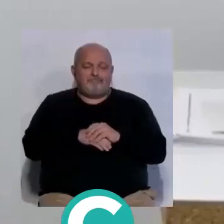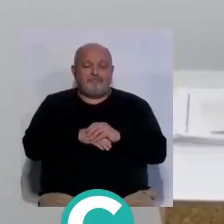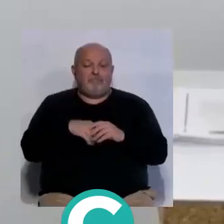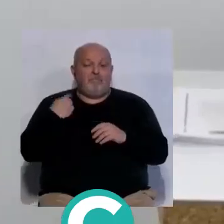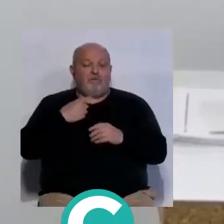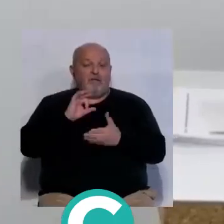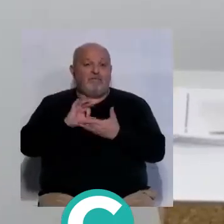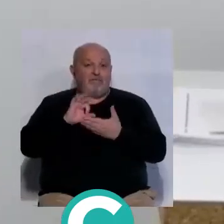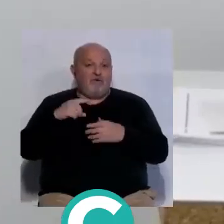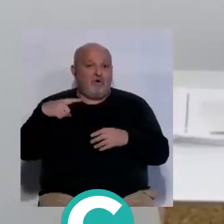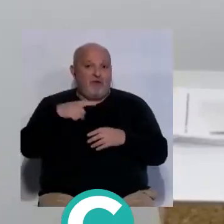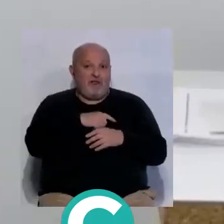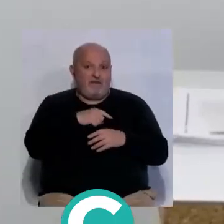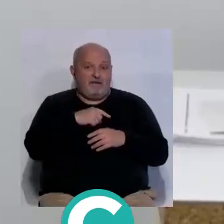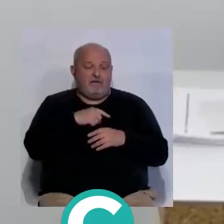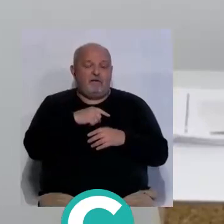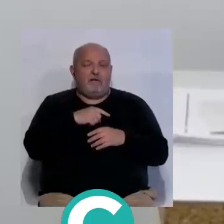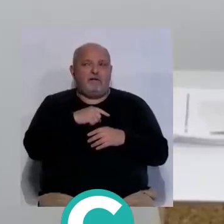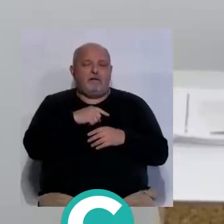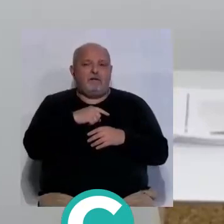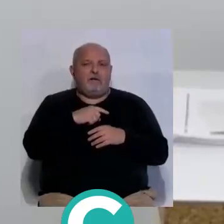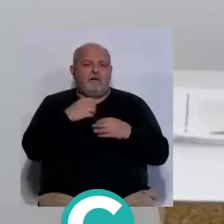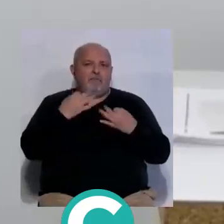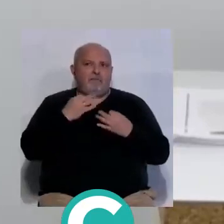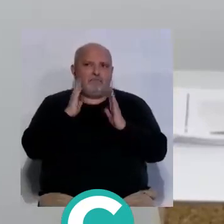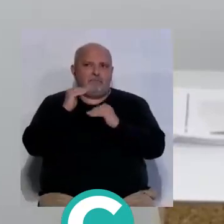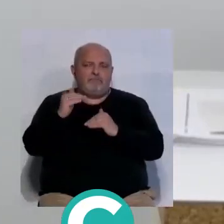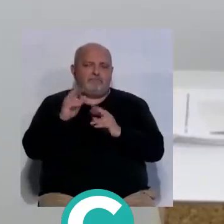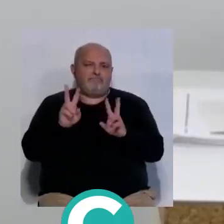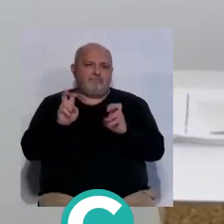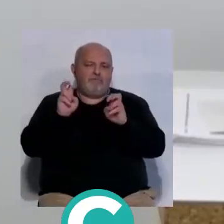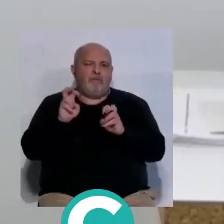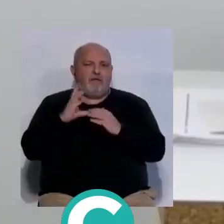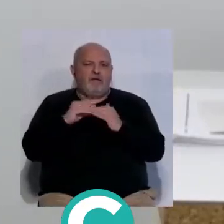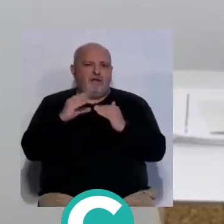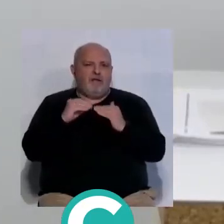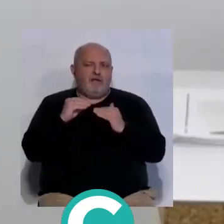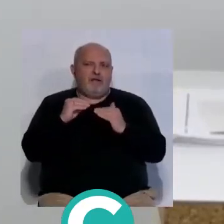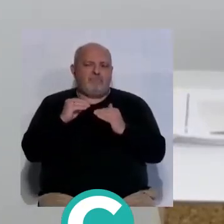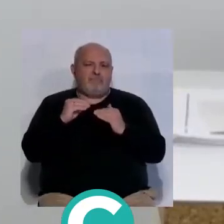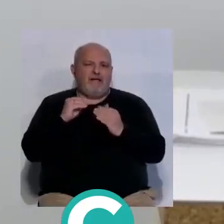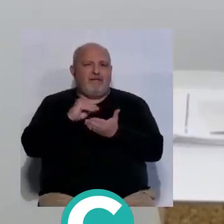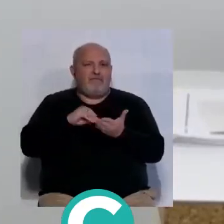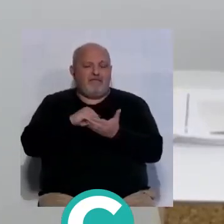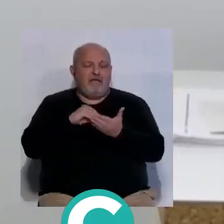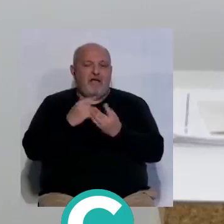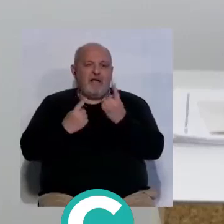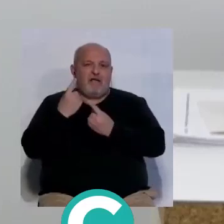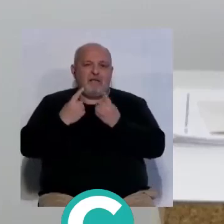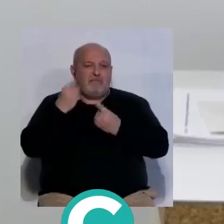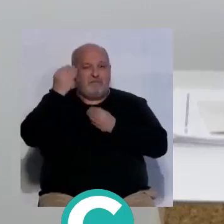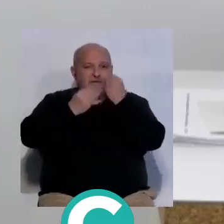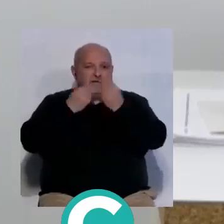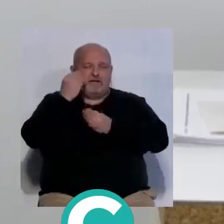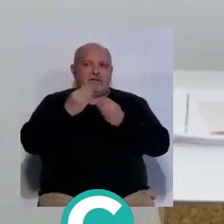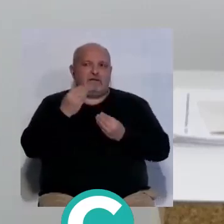somos el servicio de oncología, tenemos que tratar lamentablemente pacientes, los cuales muchos de ellos o algunos de ellos pensamos